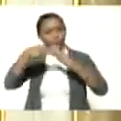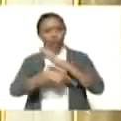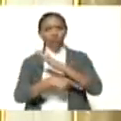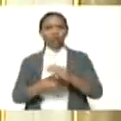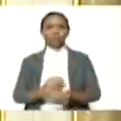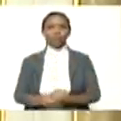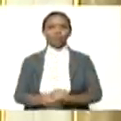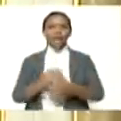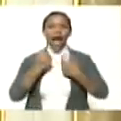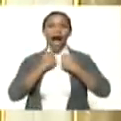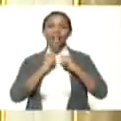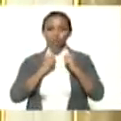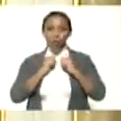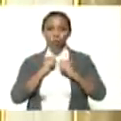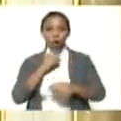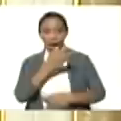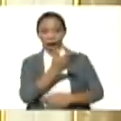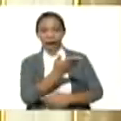Aristóbulo fue